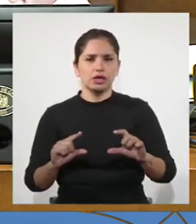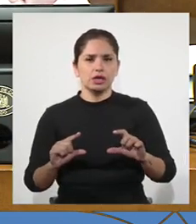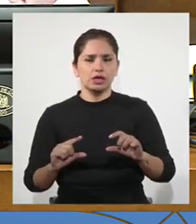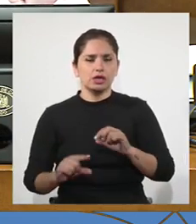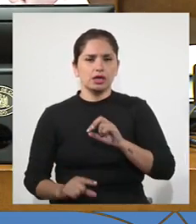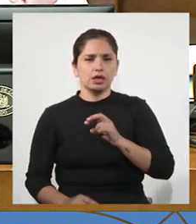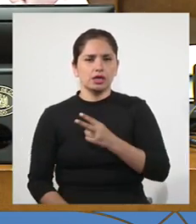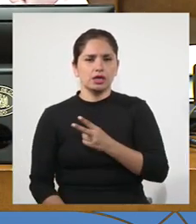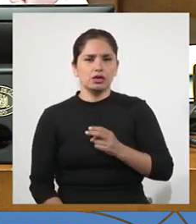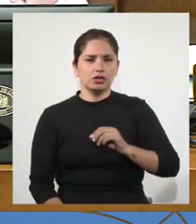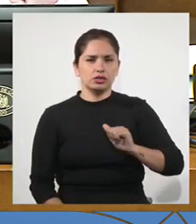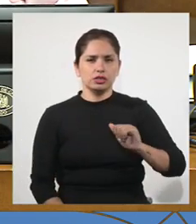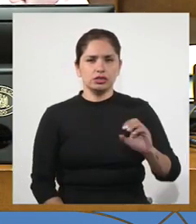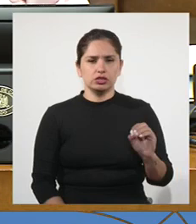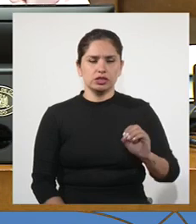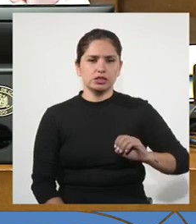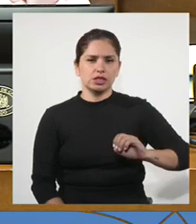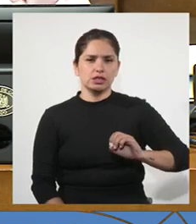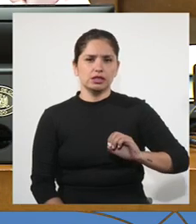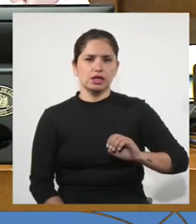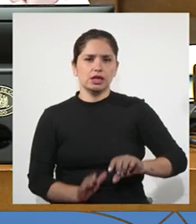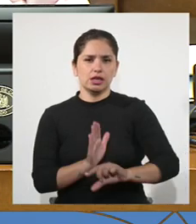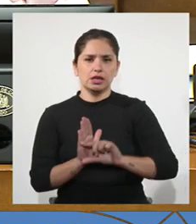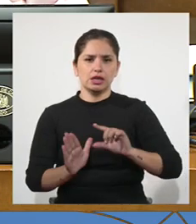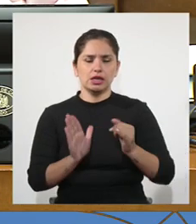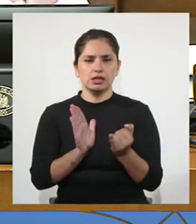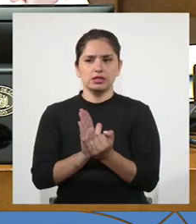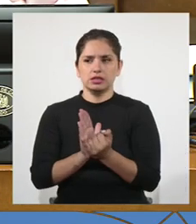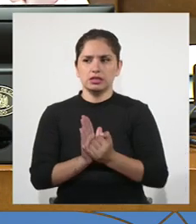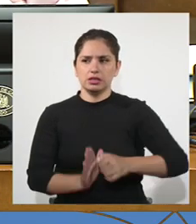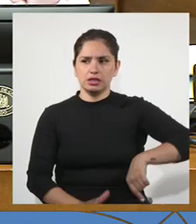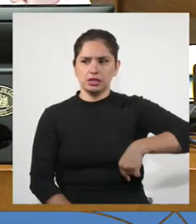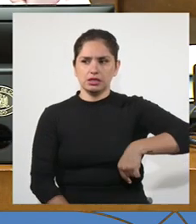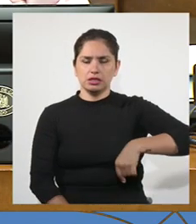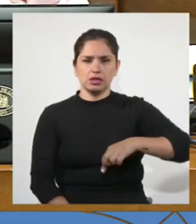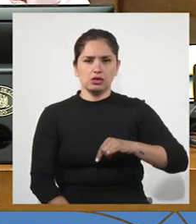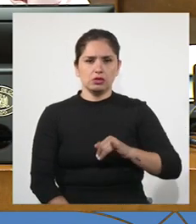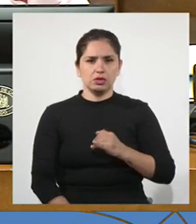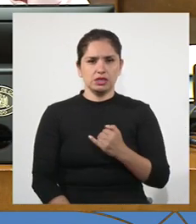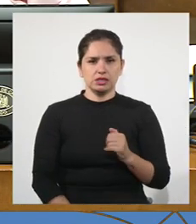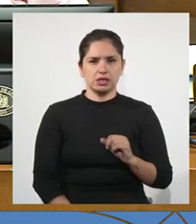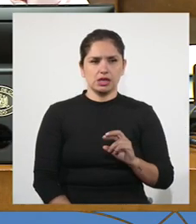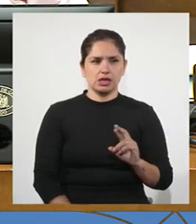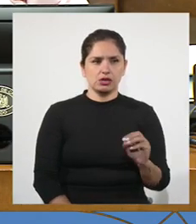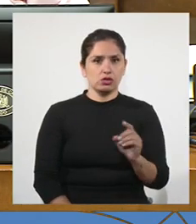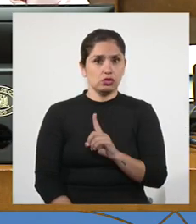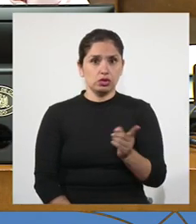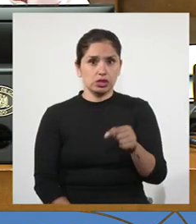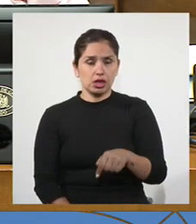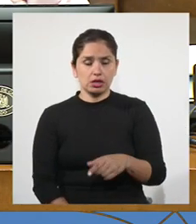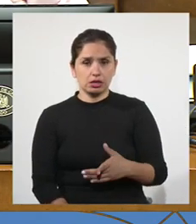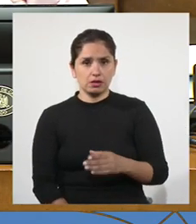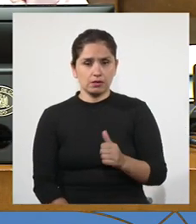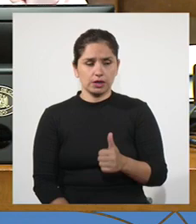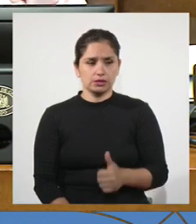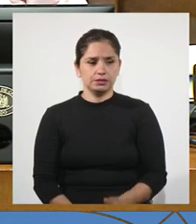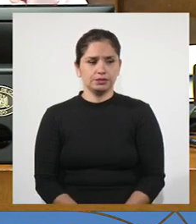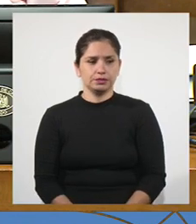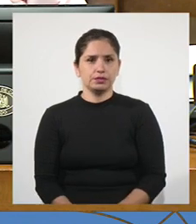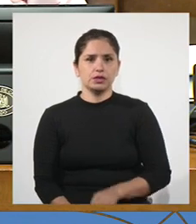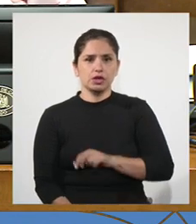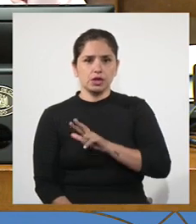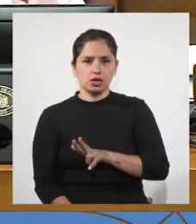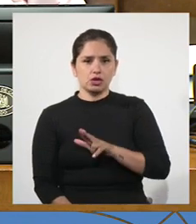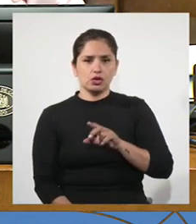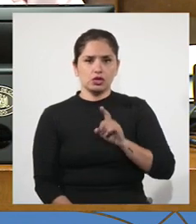a la 260, el senador Pizarro. ¿No está el senador Pizarro? Bien. La 81, el